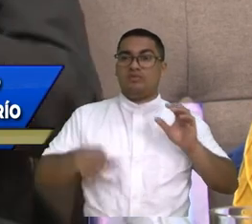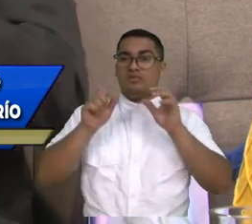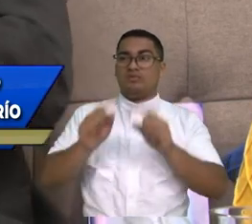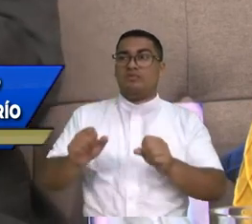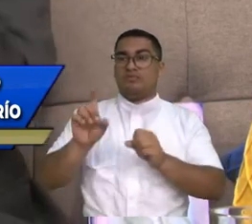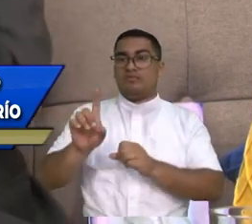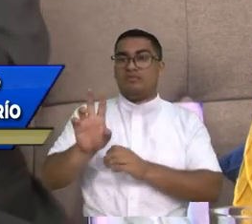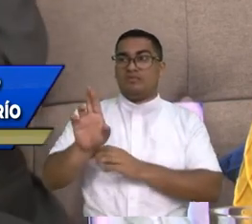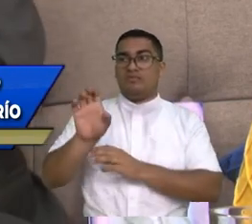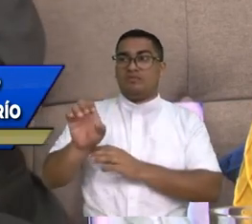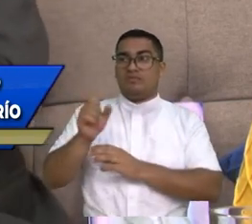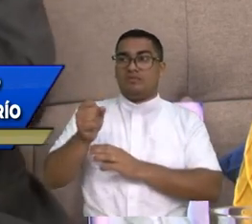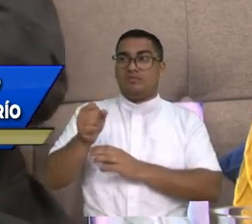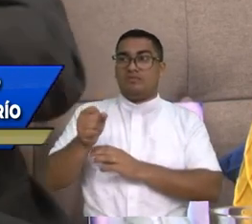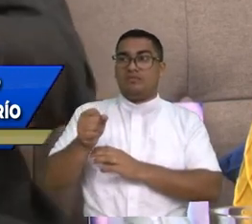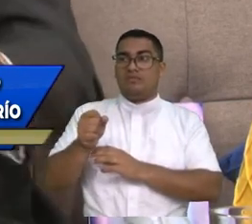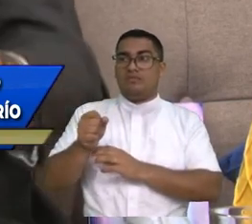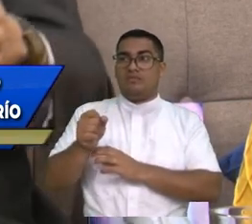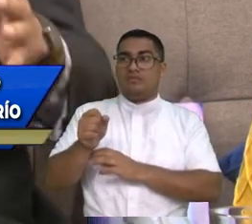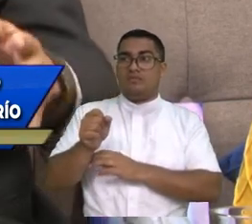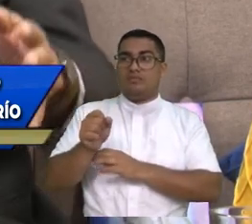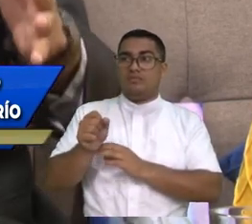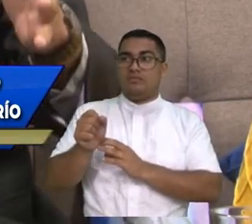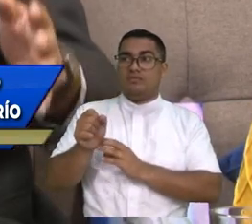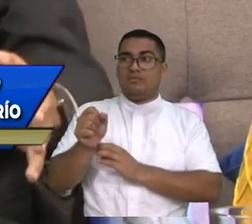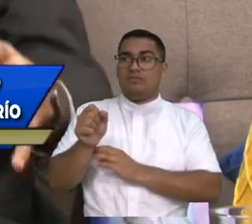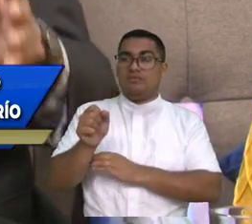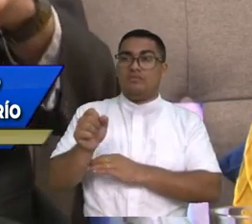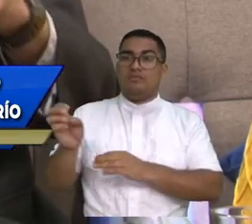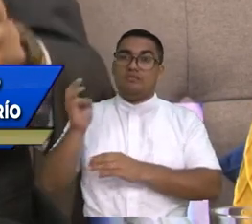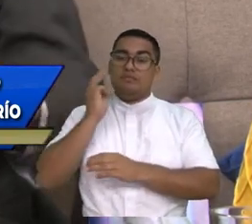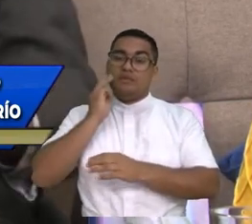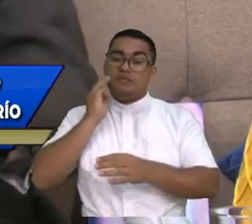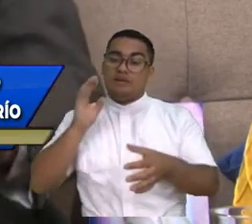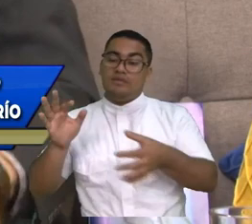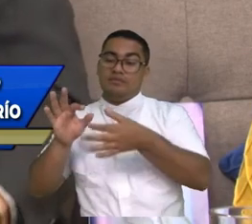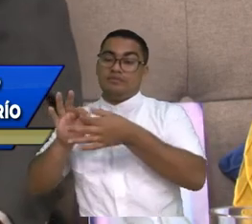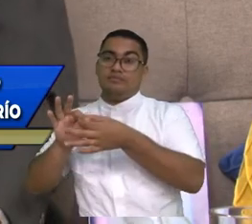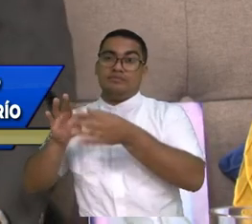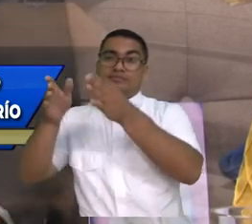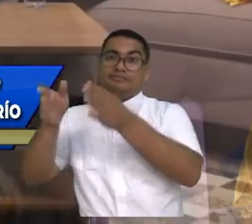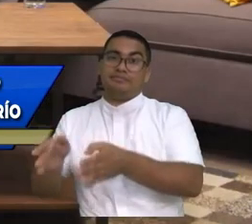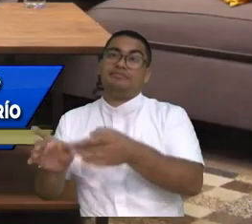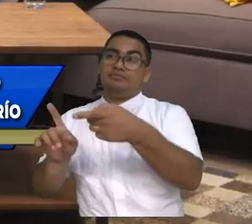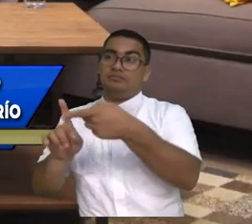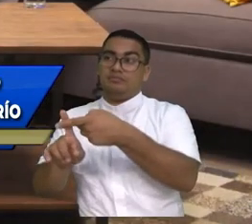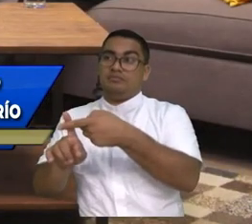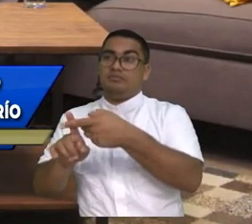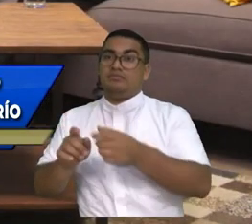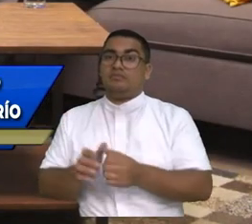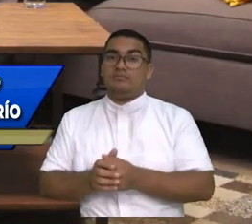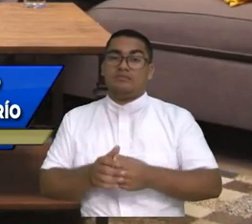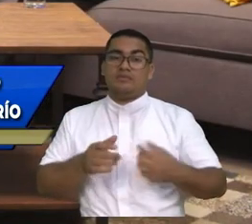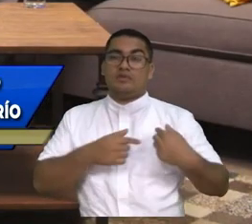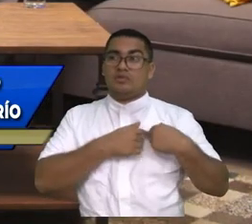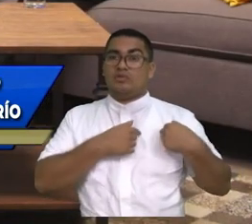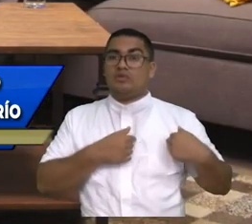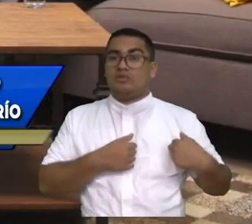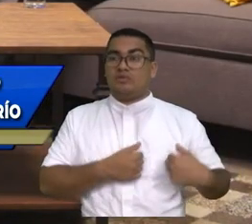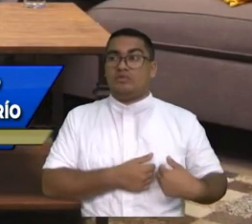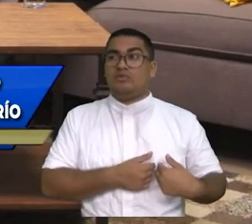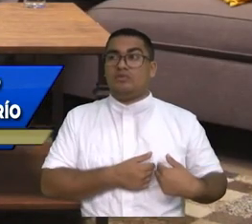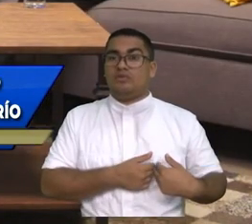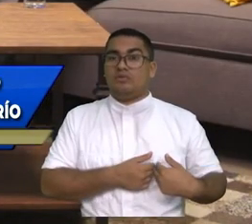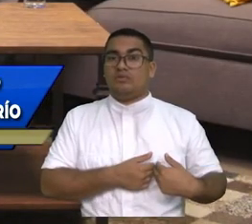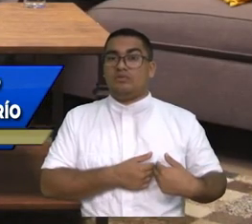en el cementerio Guadalupe, donde descansan los restos de su mamá y de su tía Bernarda Sarmiento. El corazón del príncipe